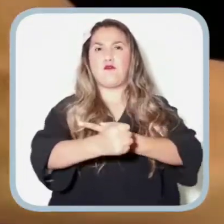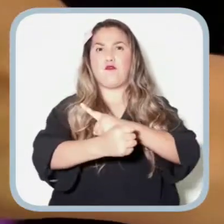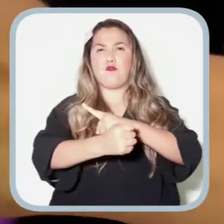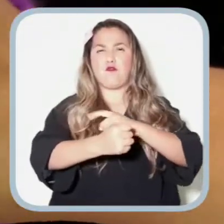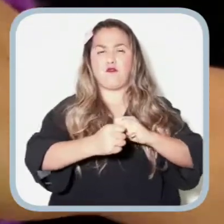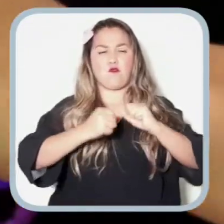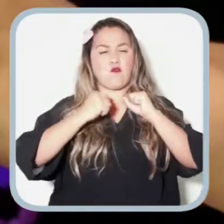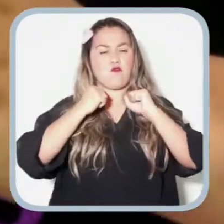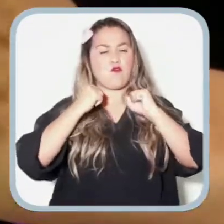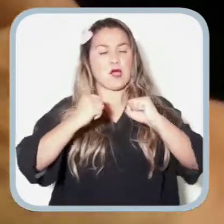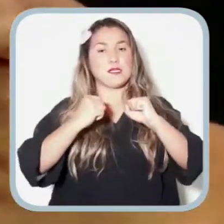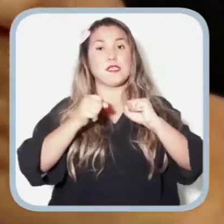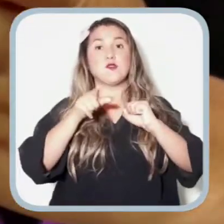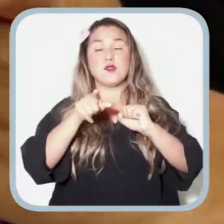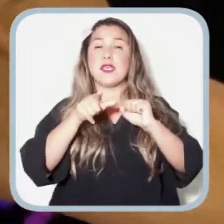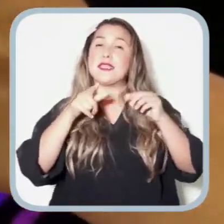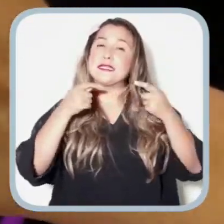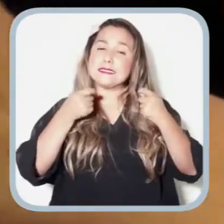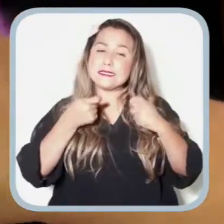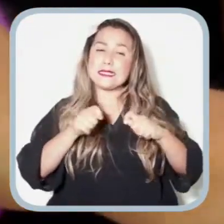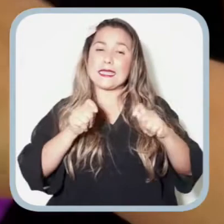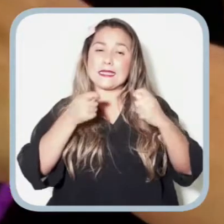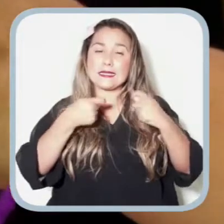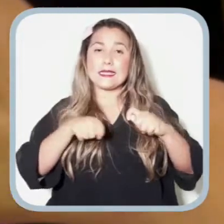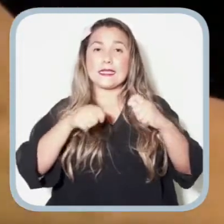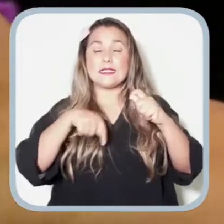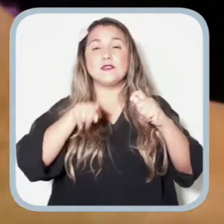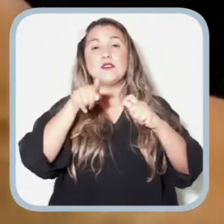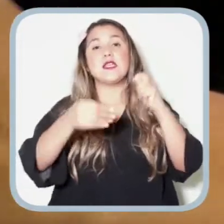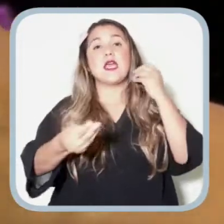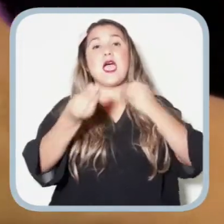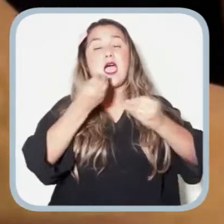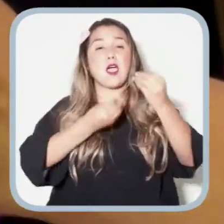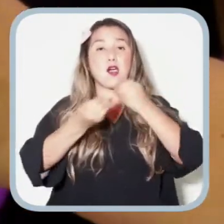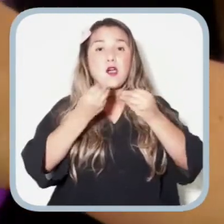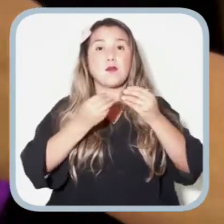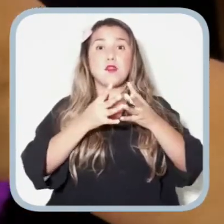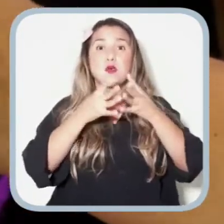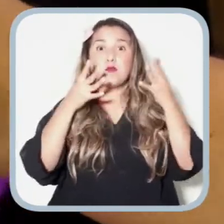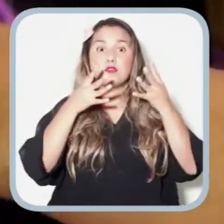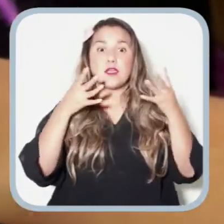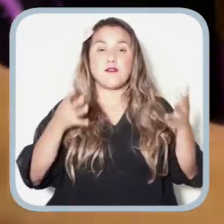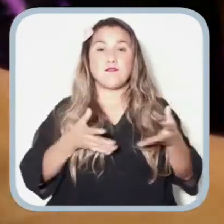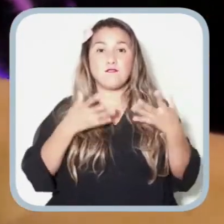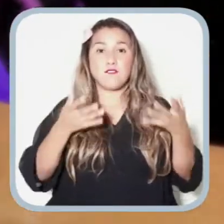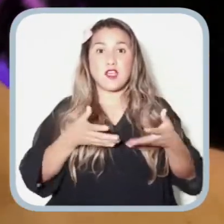intentan y les resulta fantástico es decir que están comiendo toda la comida hayan comido muchas verduras